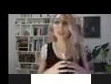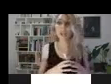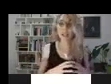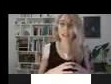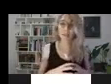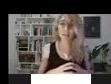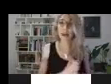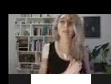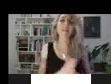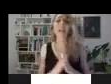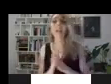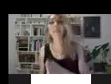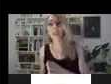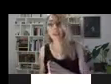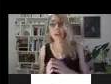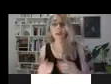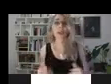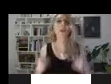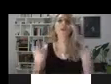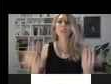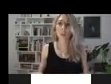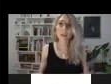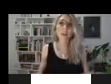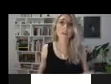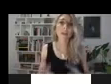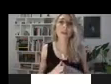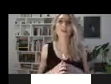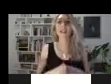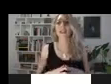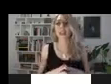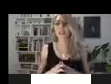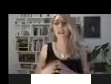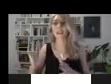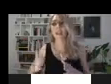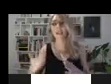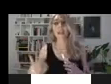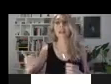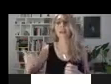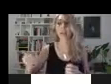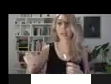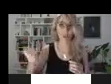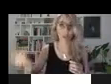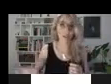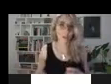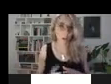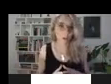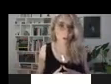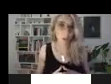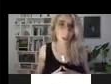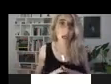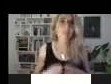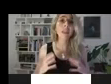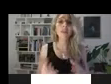directamente relacionadas a pensar el mercado y consecuentemente pensar estrategias de